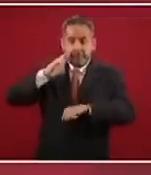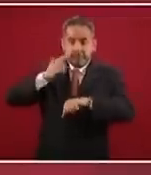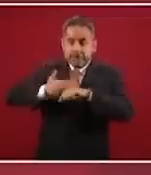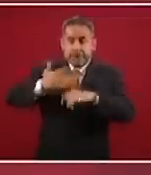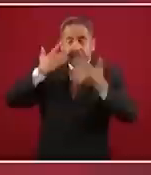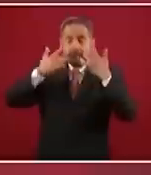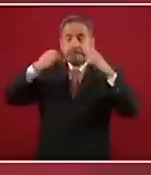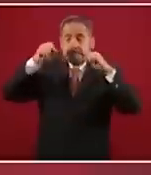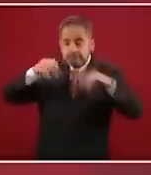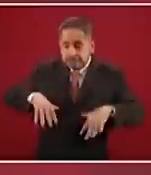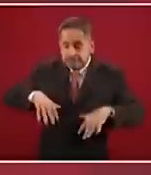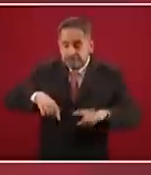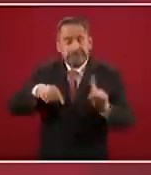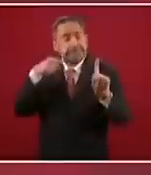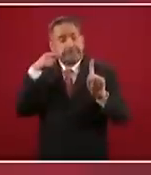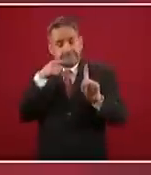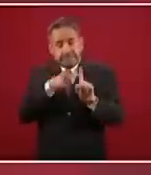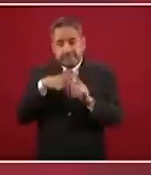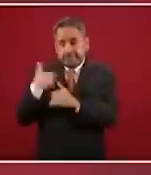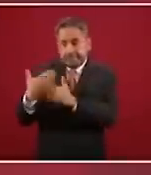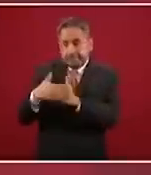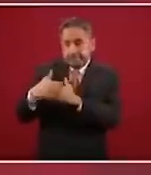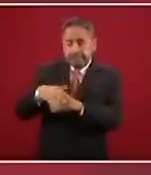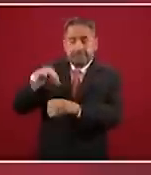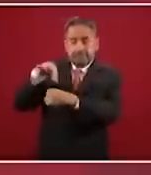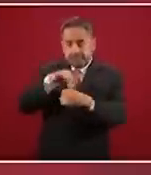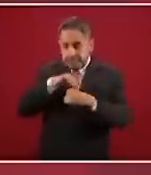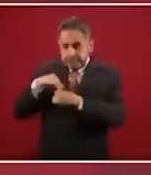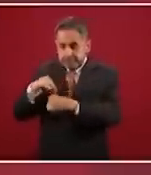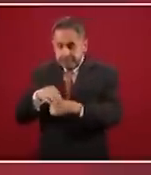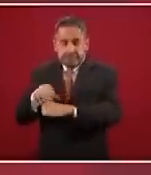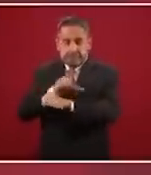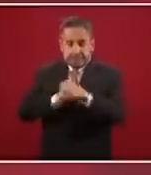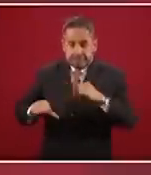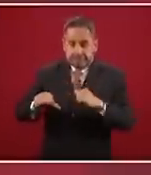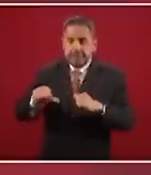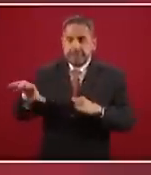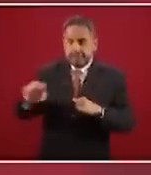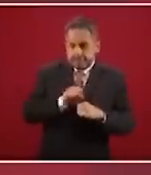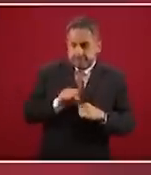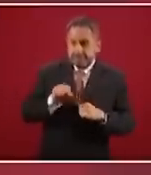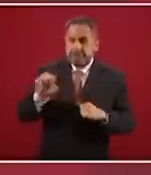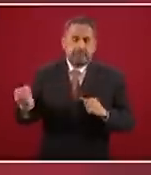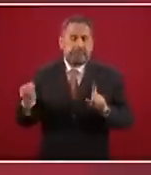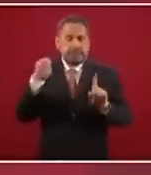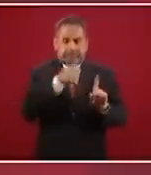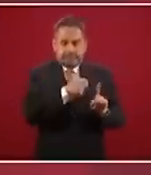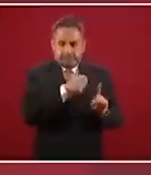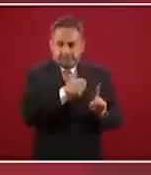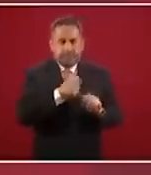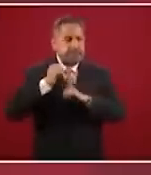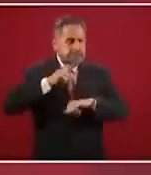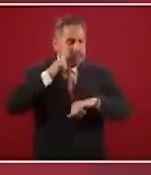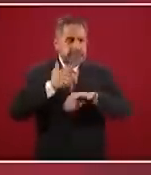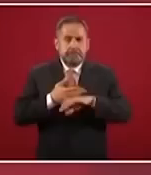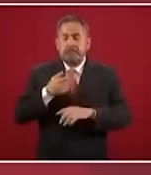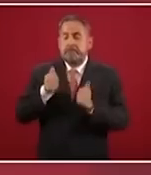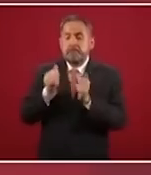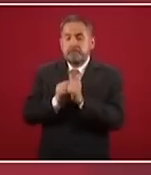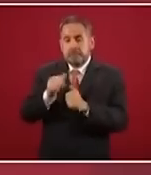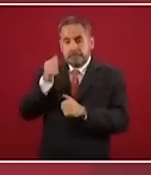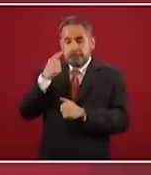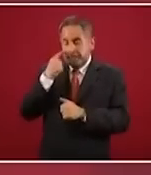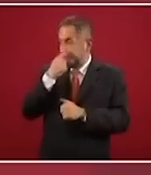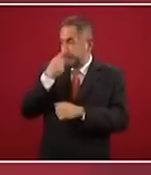ese cargo es el que será electo en el transcurso de este año a través del voto personal